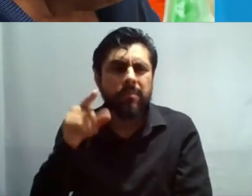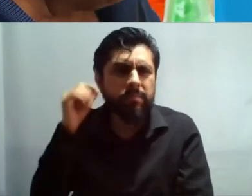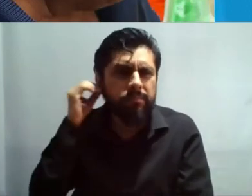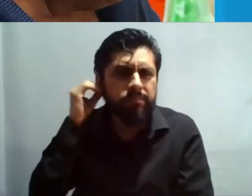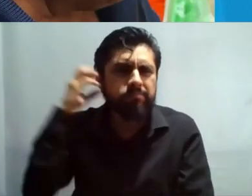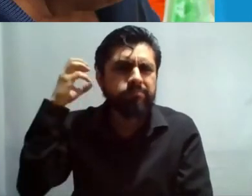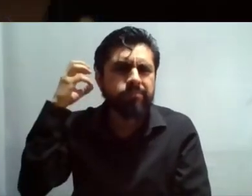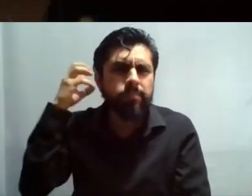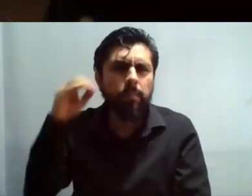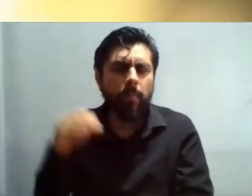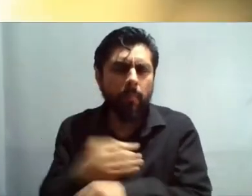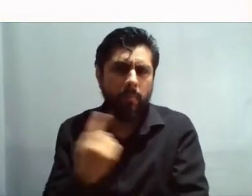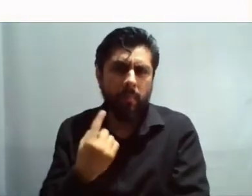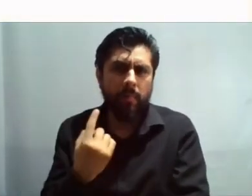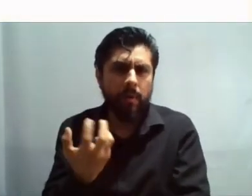siguiente imagen.